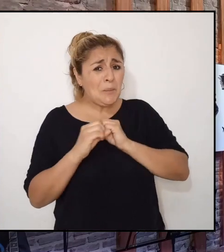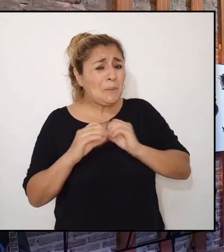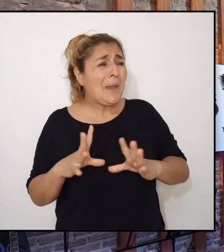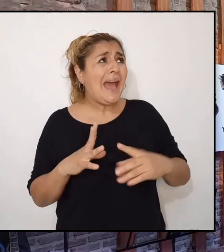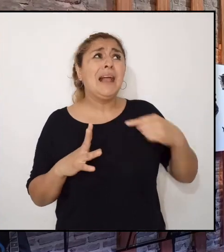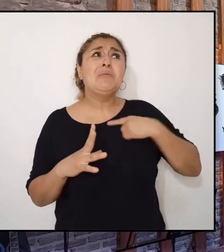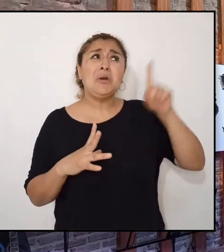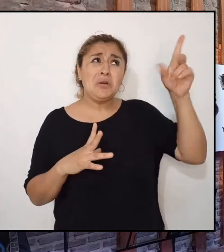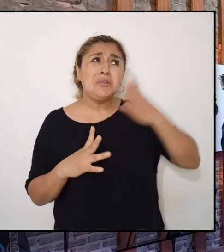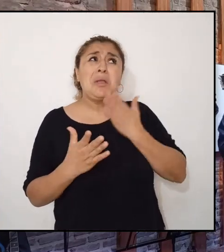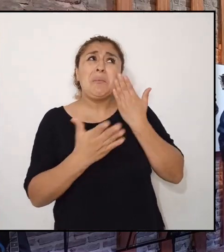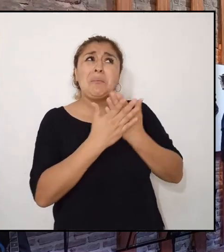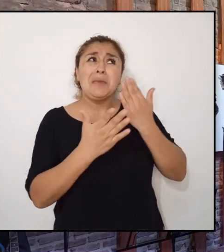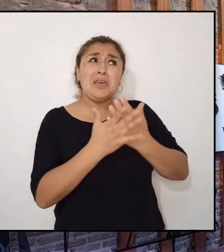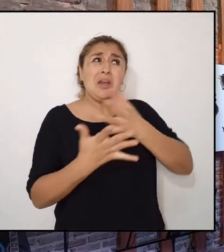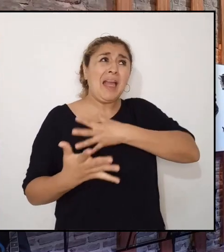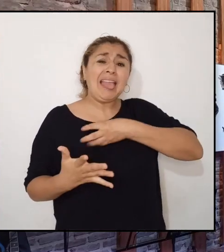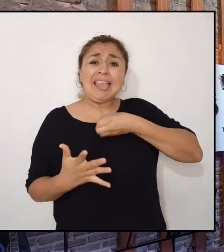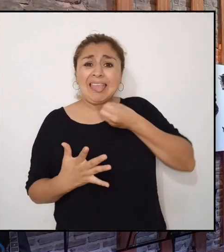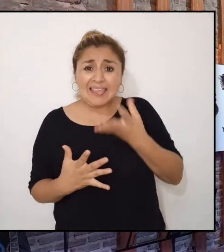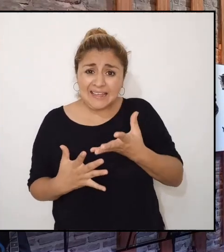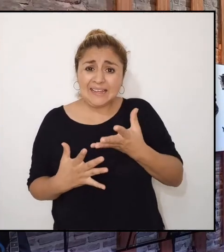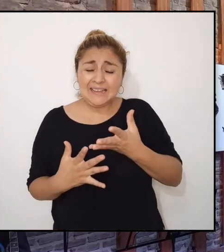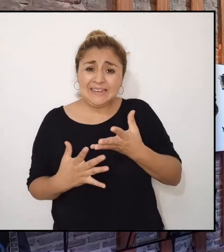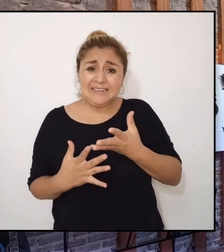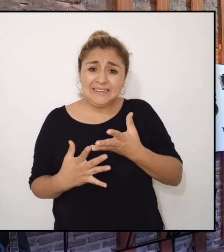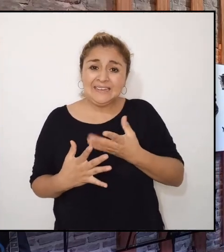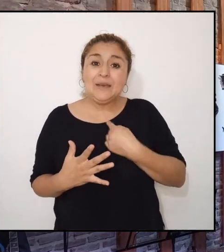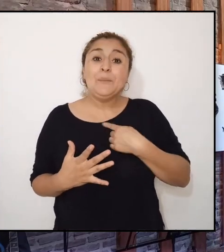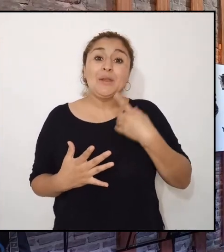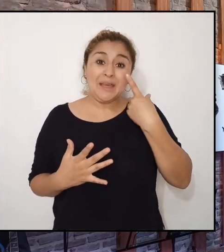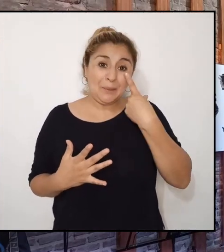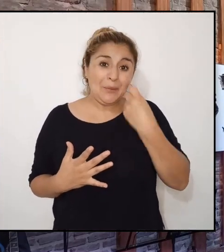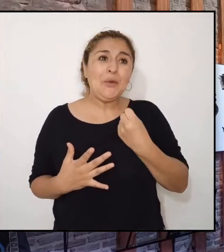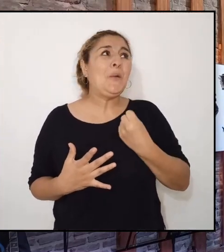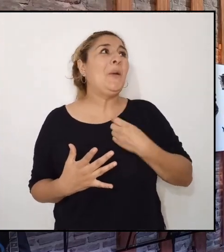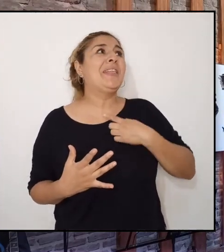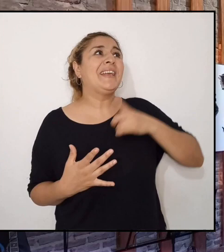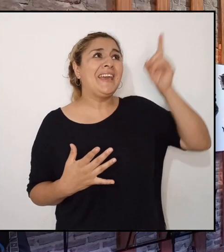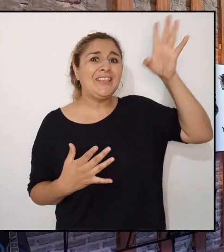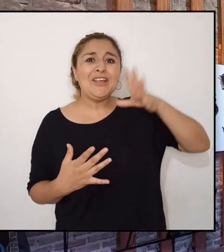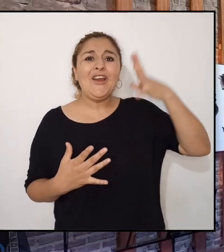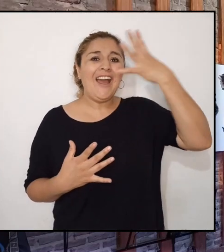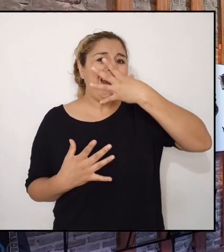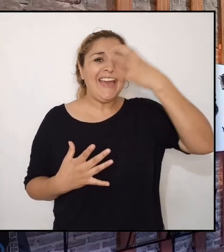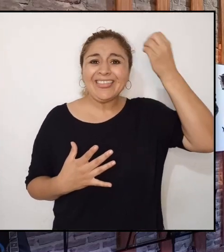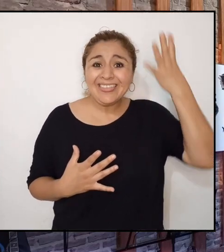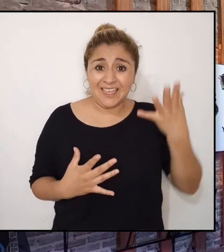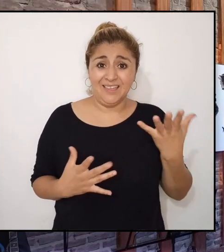tan precioso, nos vemos a nosotros bastante sucios,